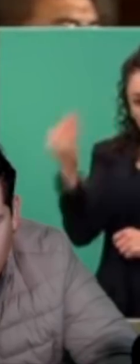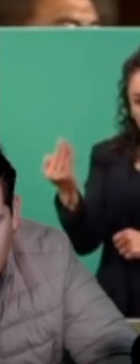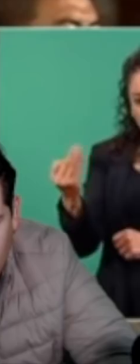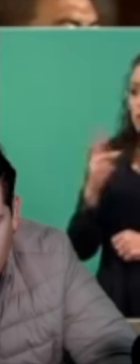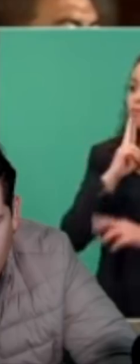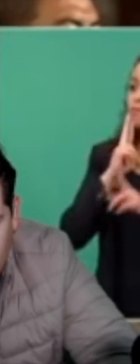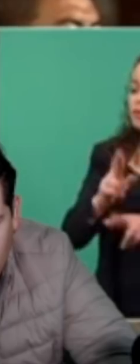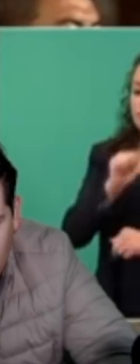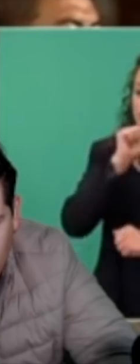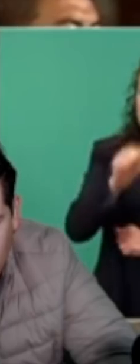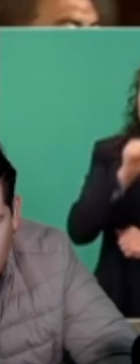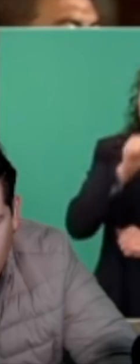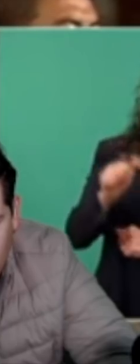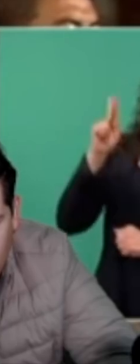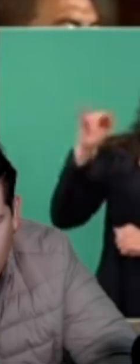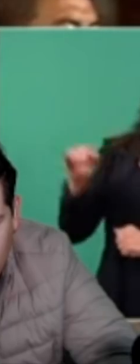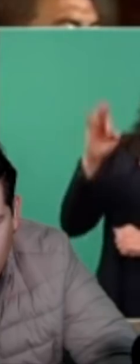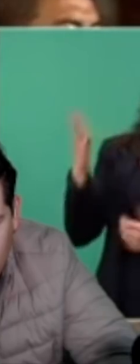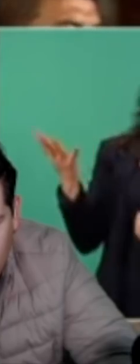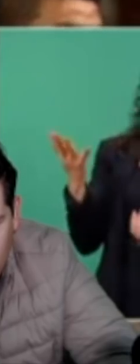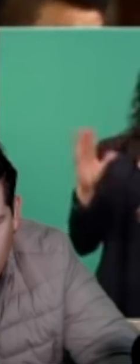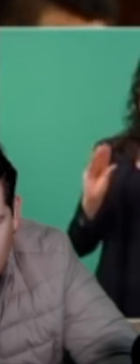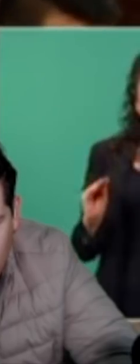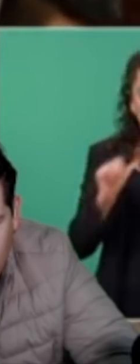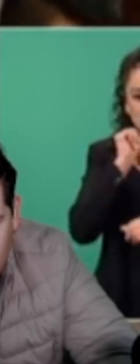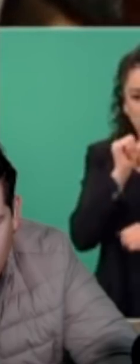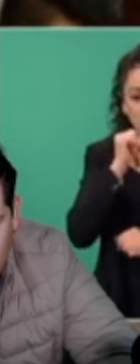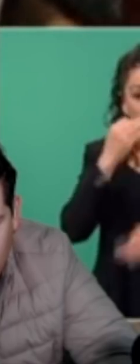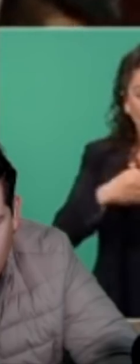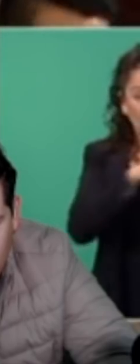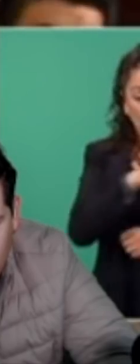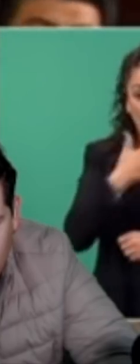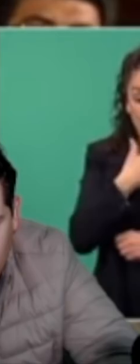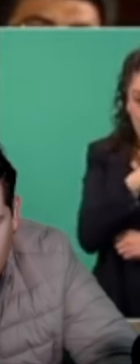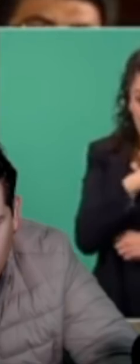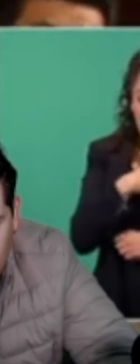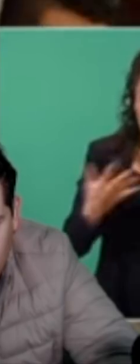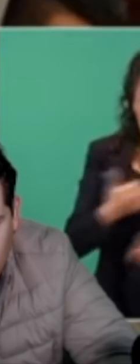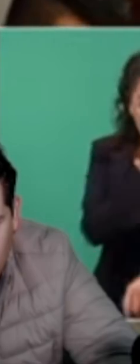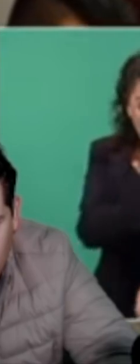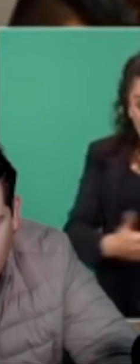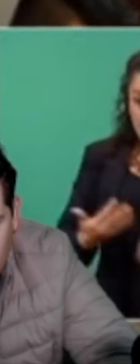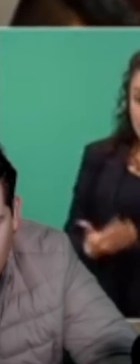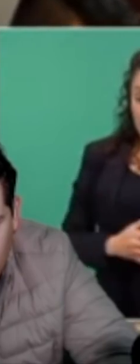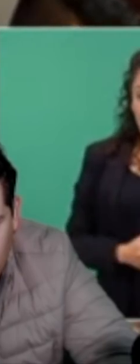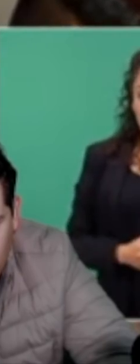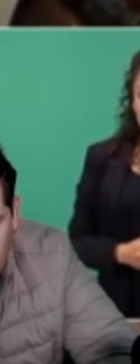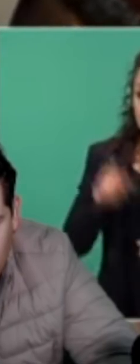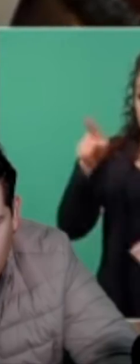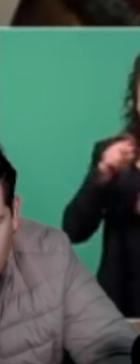respuesta alguna del Poder Judicial de la Federación. Todos tienen hijos pequeños y los están esperando en la casa. La serie plantea